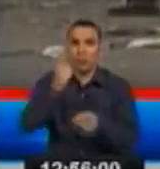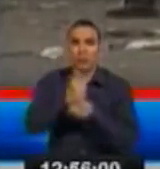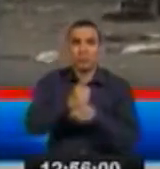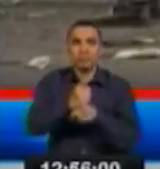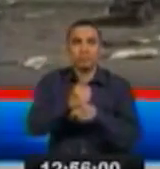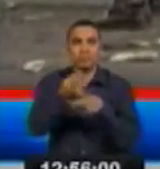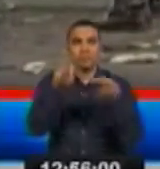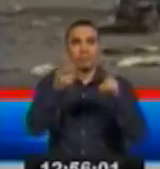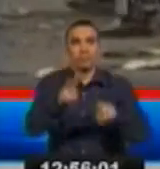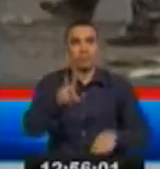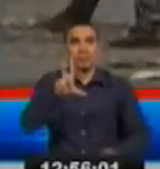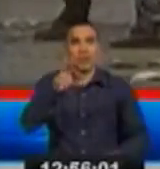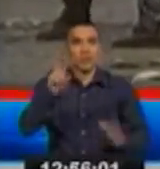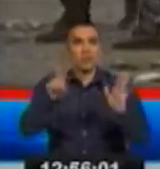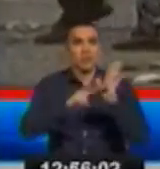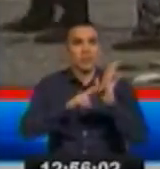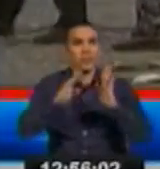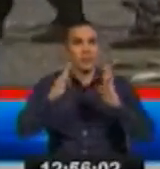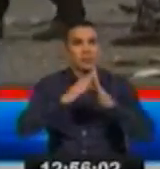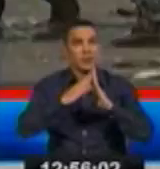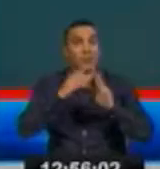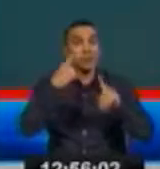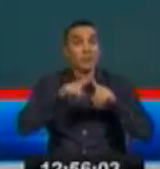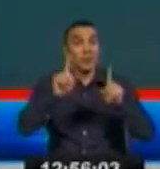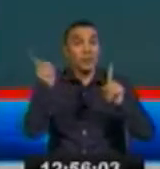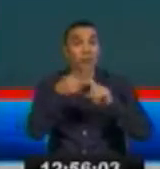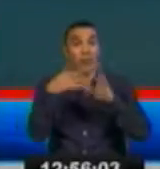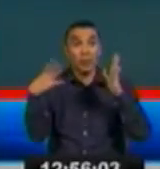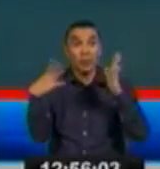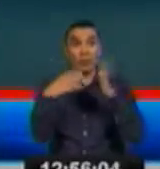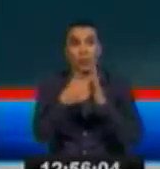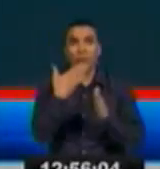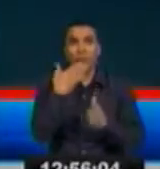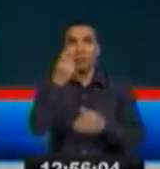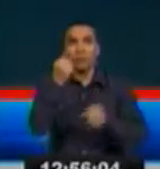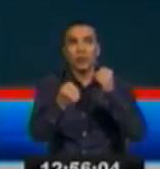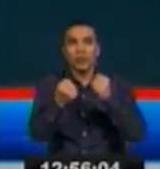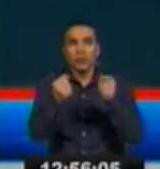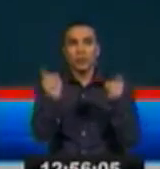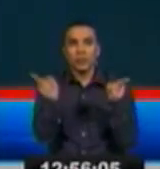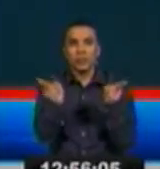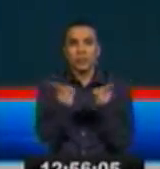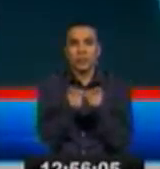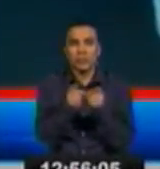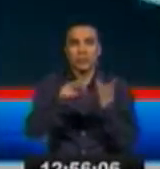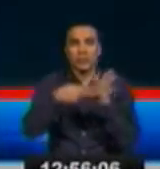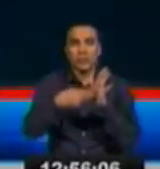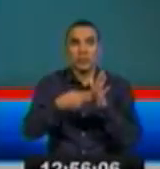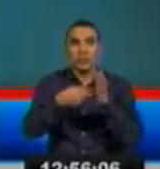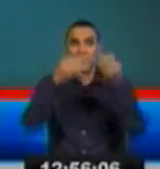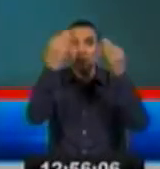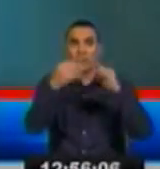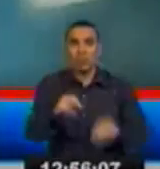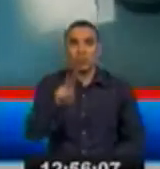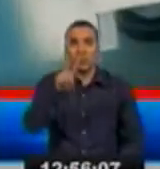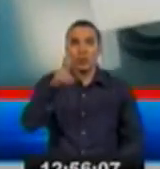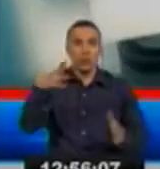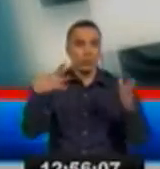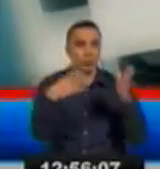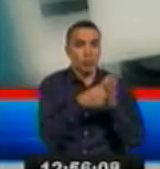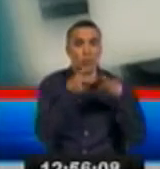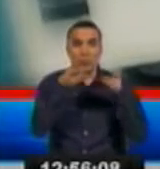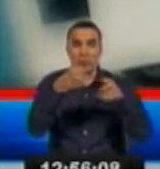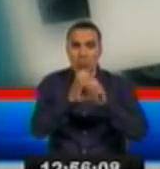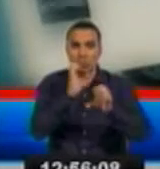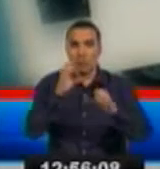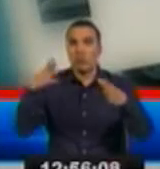también a tres viviendas del sector pero el primer impacto se dio con un vehículo tipo trooper es decir que en total fueron dos choques con el mismo